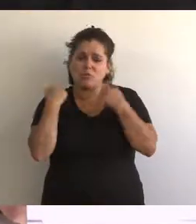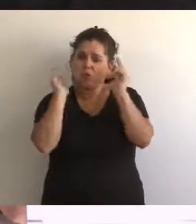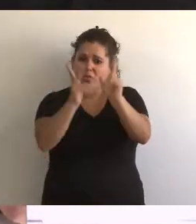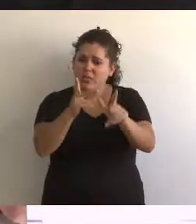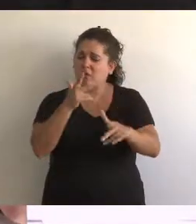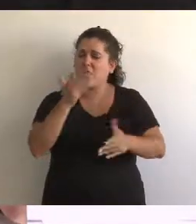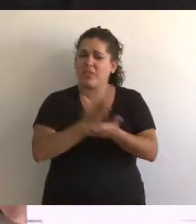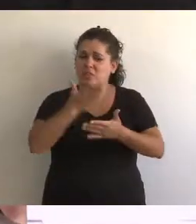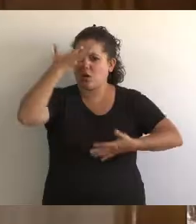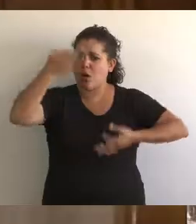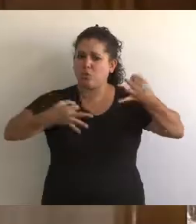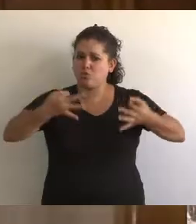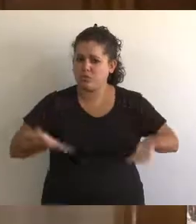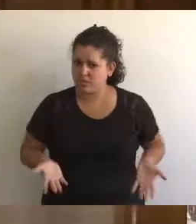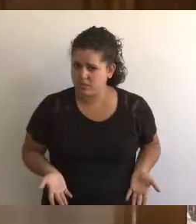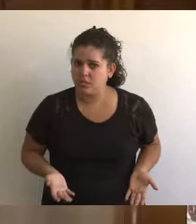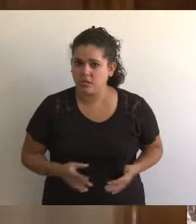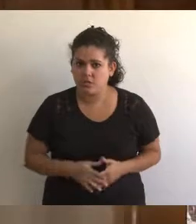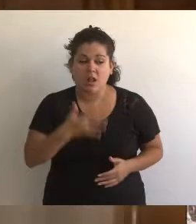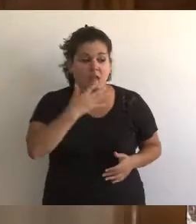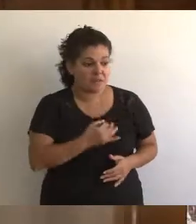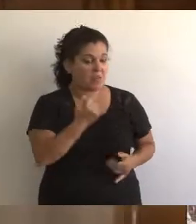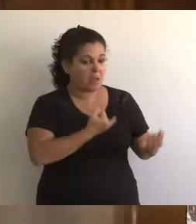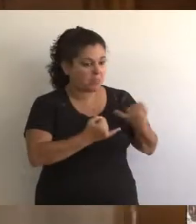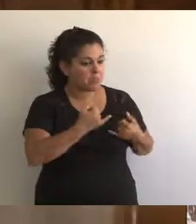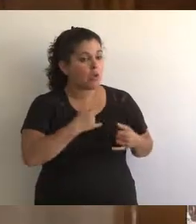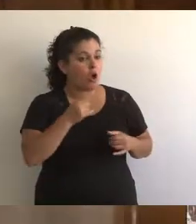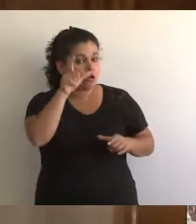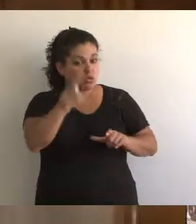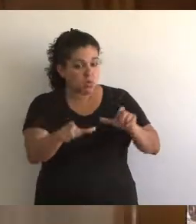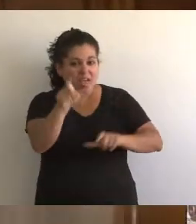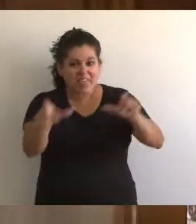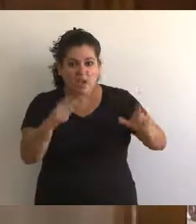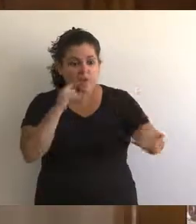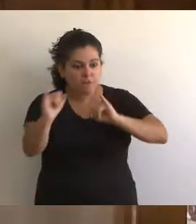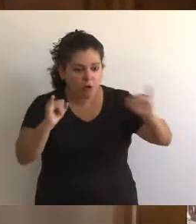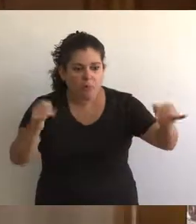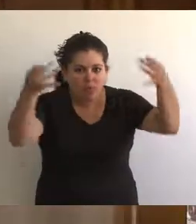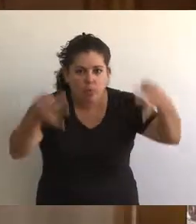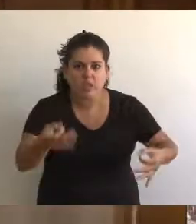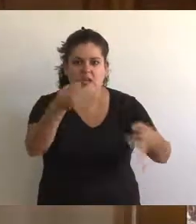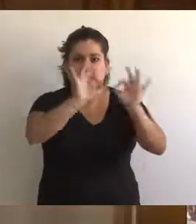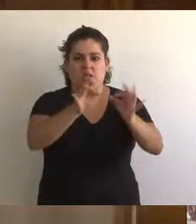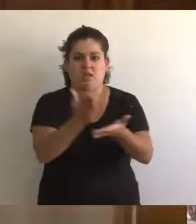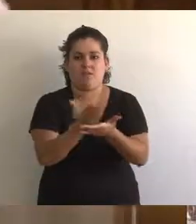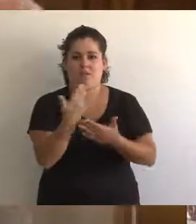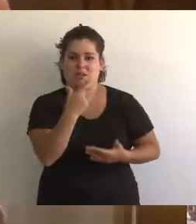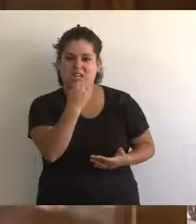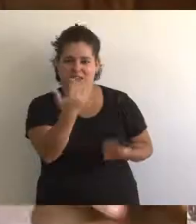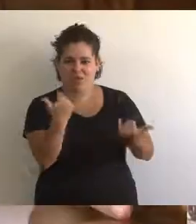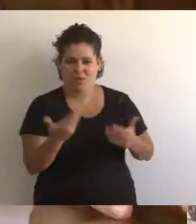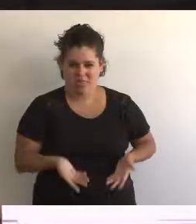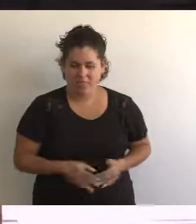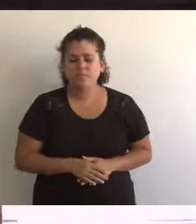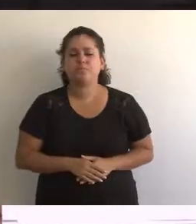otra cosa que los derechos de justicia. Y hay que agregar información porque un ciudadano informado sabe exigir. Exacto. Sabe exigir. Sí, Pablo, estamos en el final,